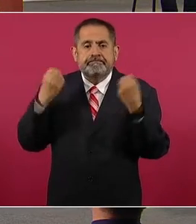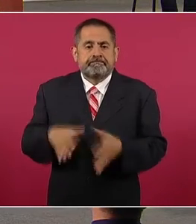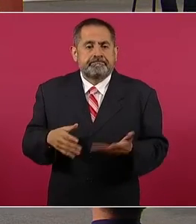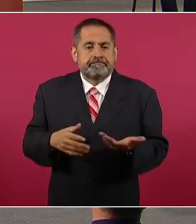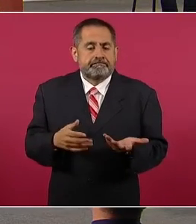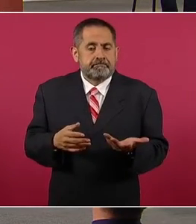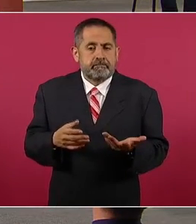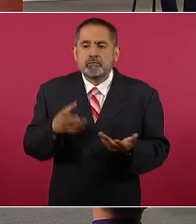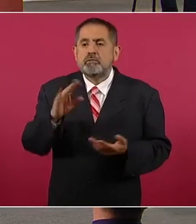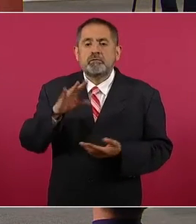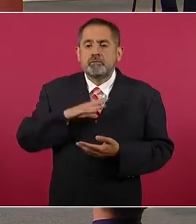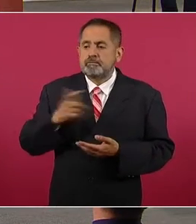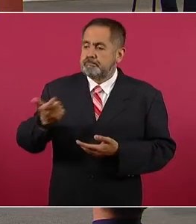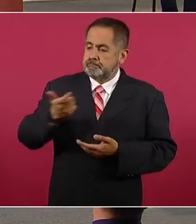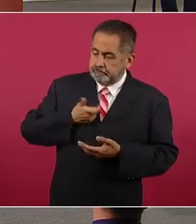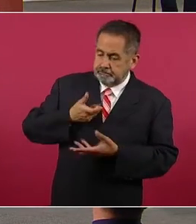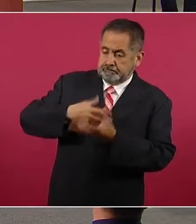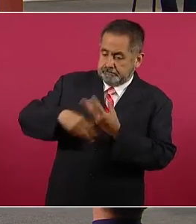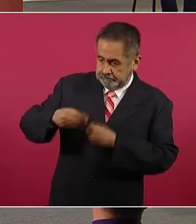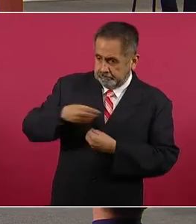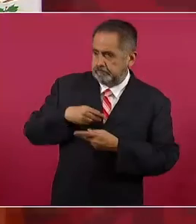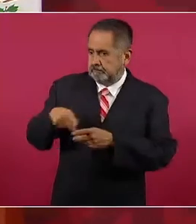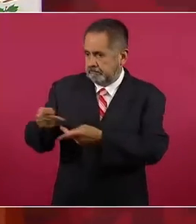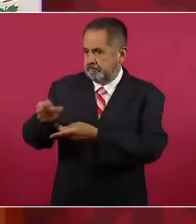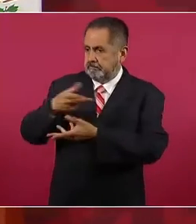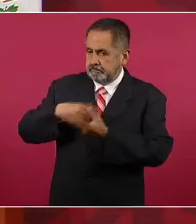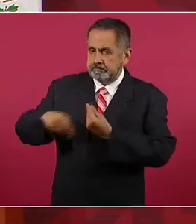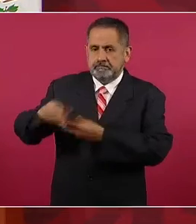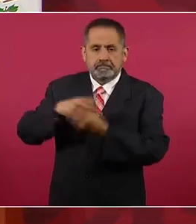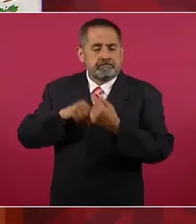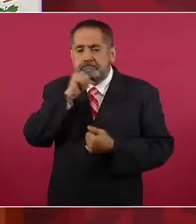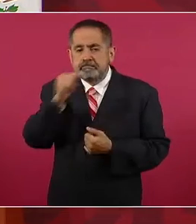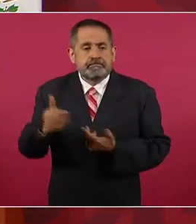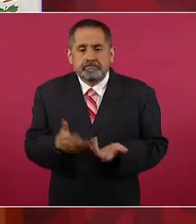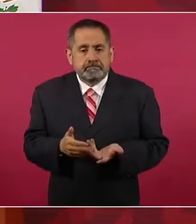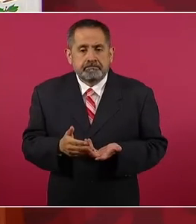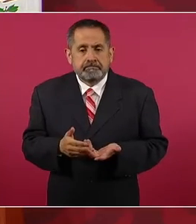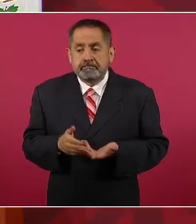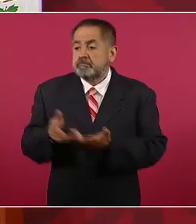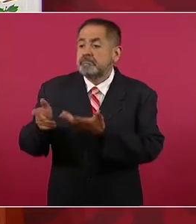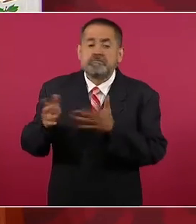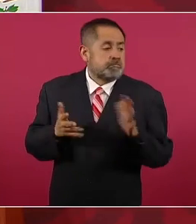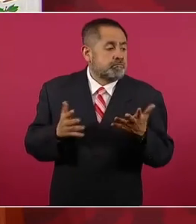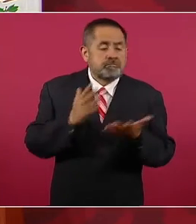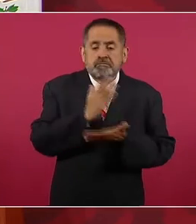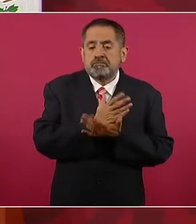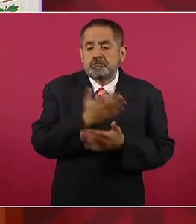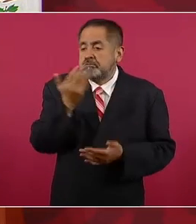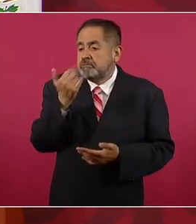que existan obstáculos, que no lleguen las mercancías.